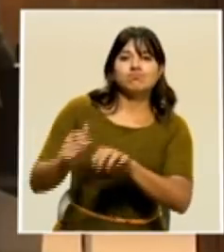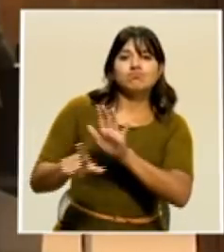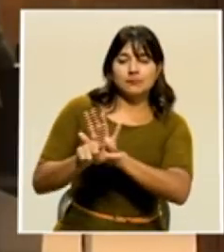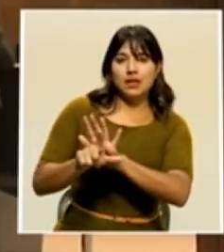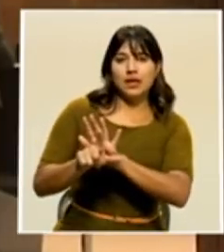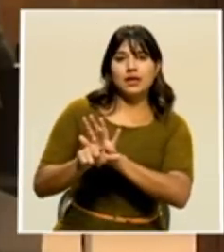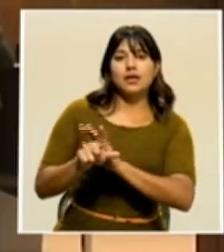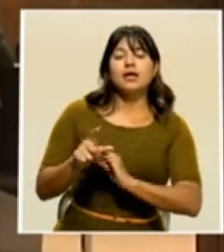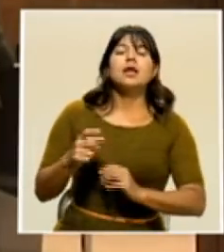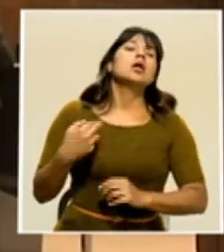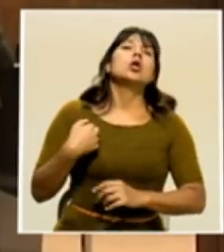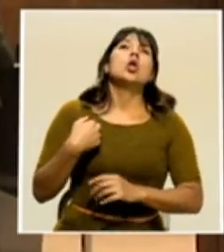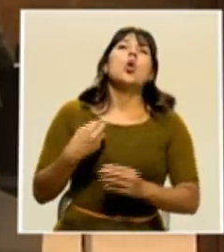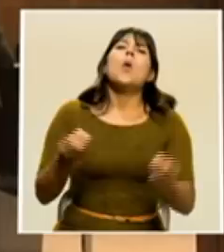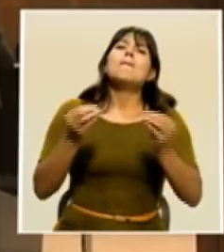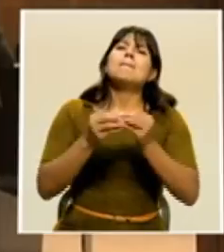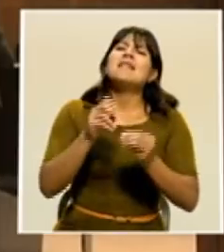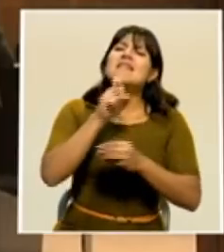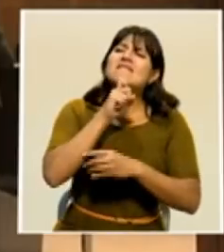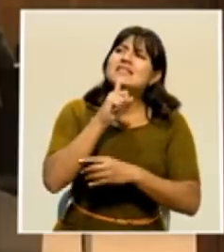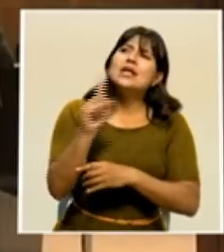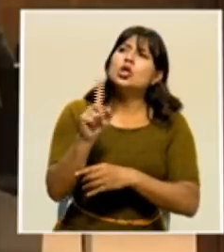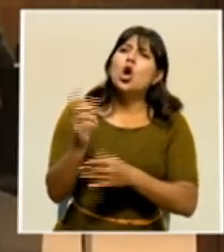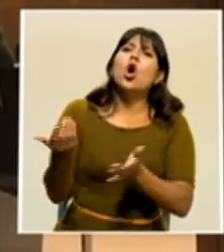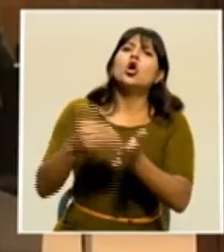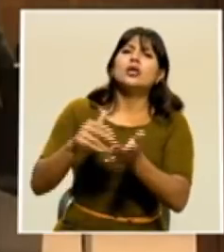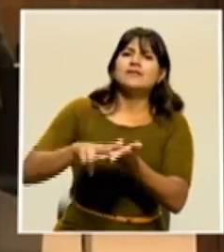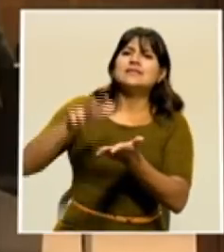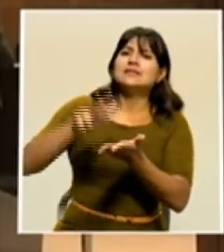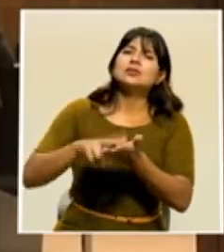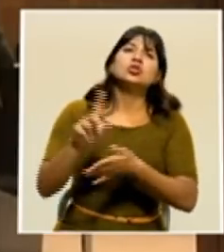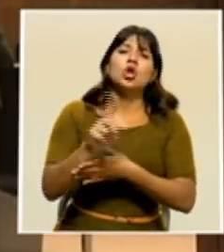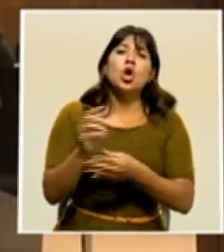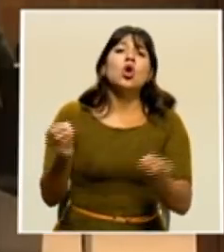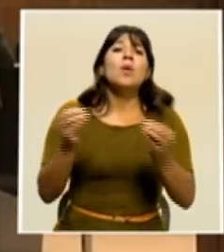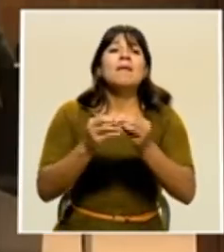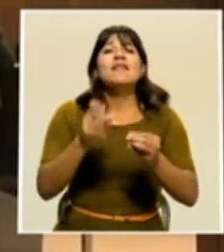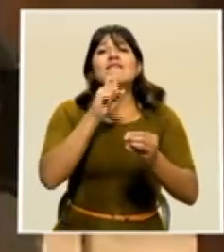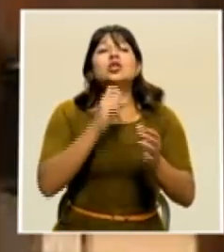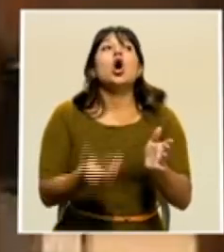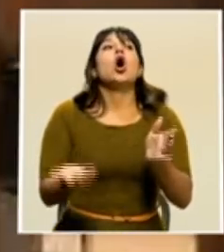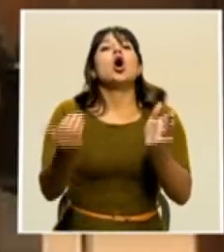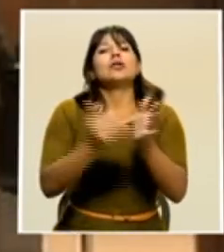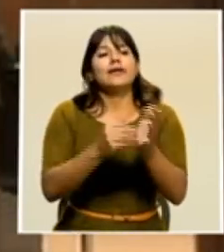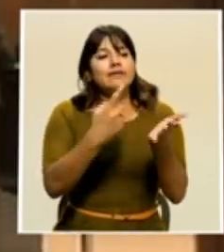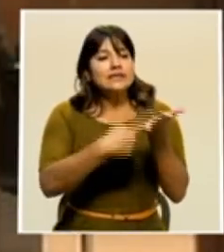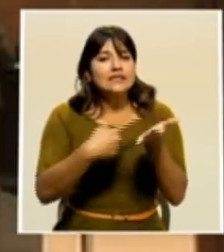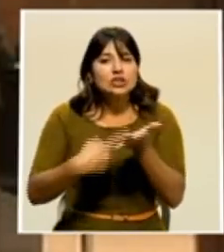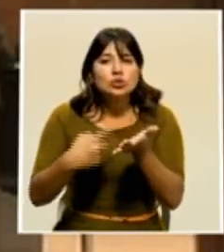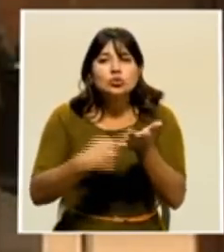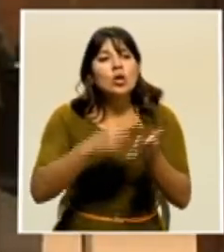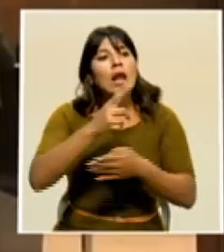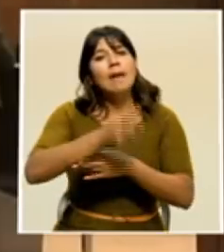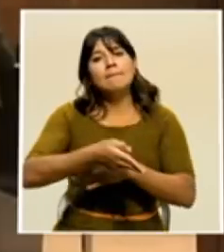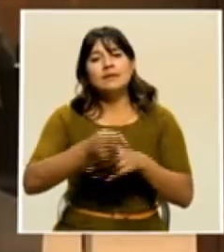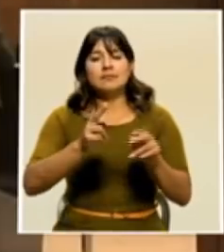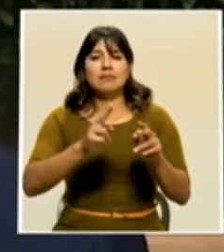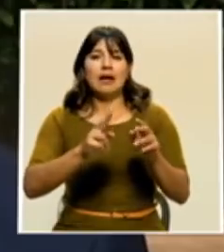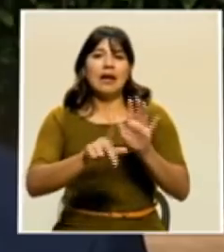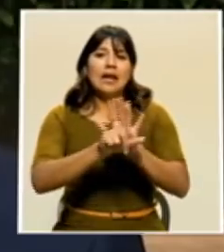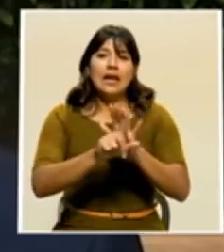es el resello, es volver a pasar a una asamblea legislativa por todo un escrutinio público y ataques hasta